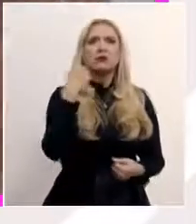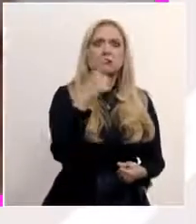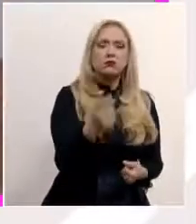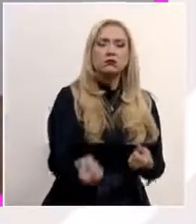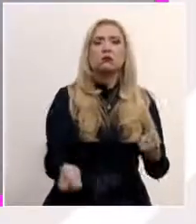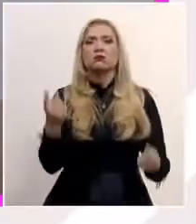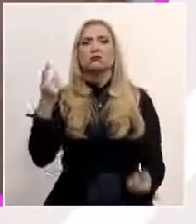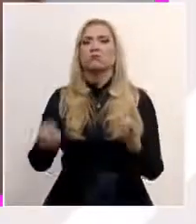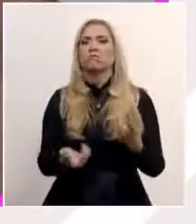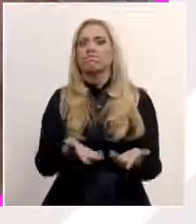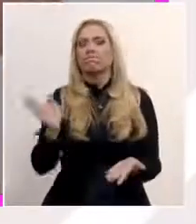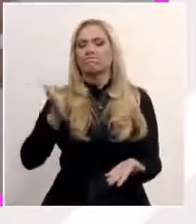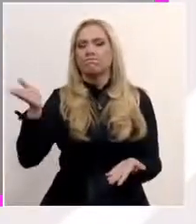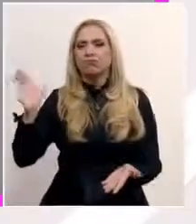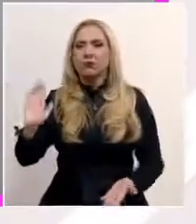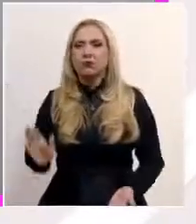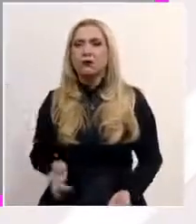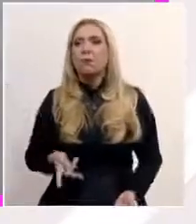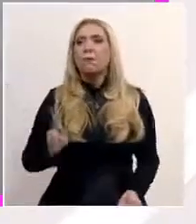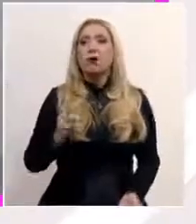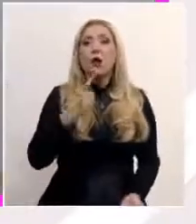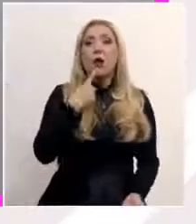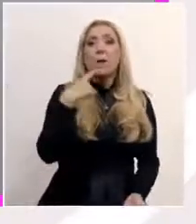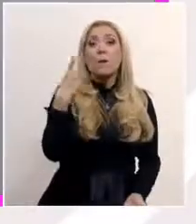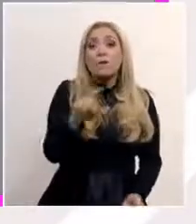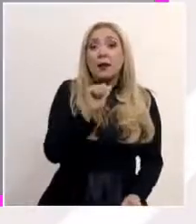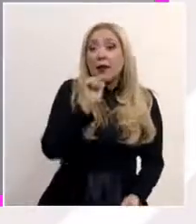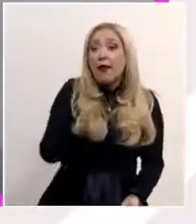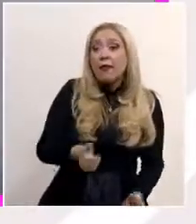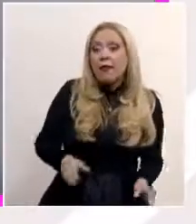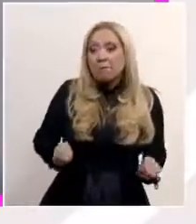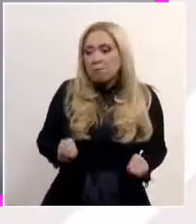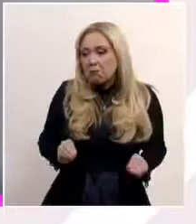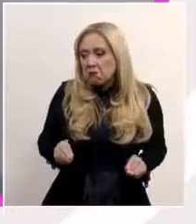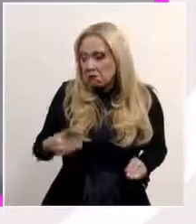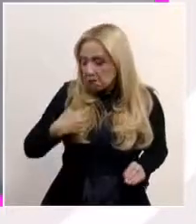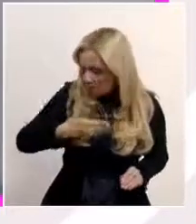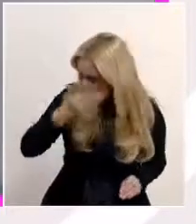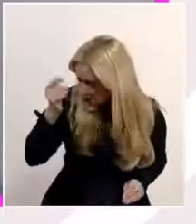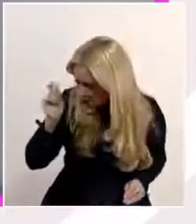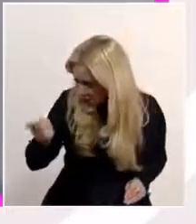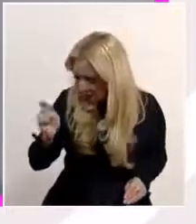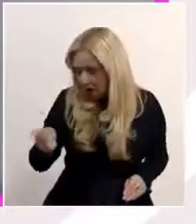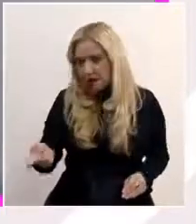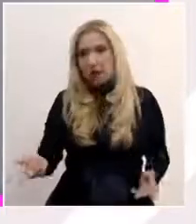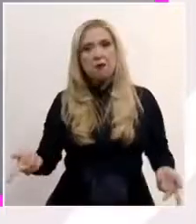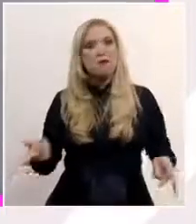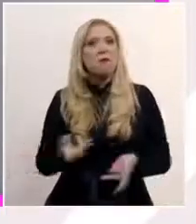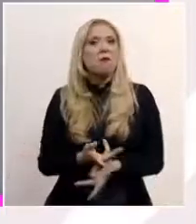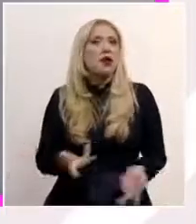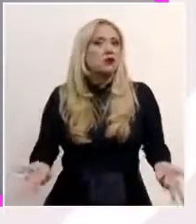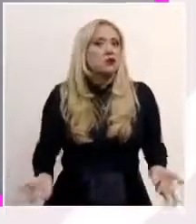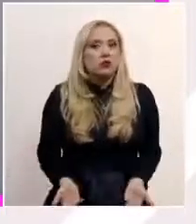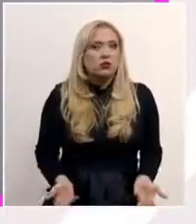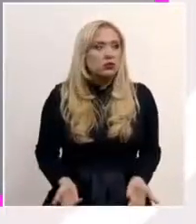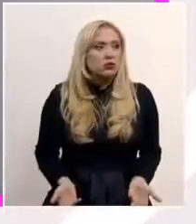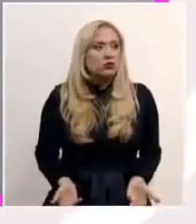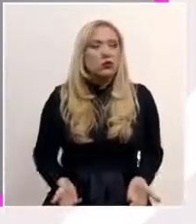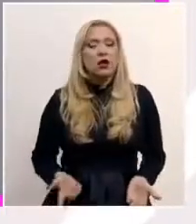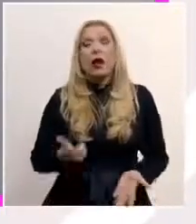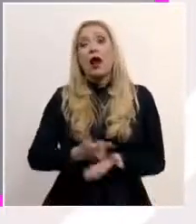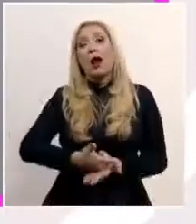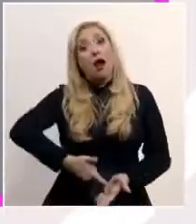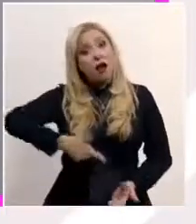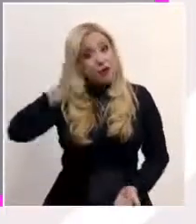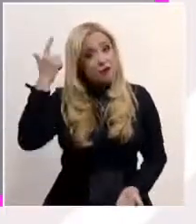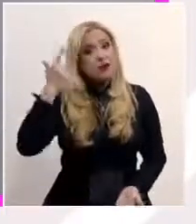algunos despidos, ¿no? Pero lo que no se denuncia no tenemos ni idea de la magnitud real de lo que está pasando. Y mucho más grave, ¿por qué?